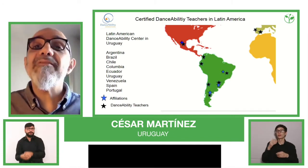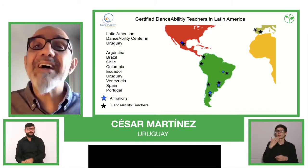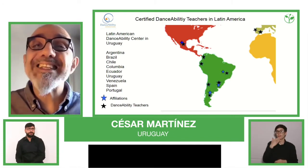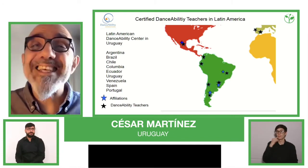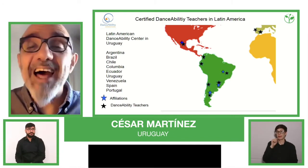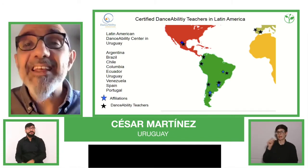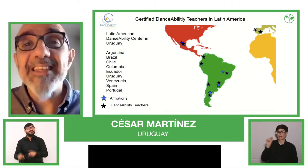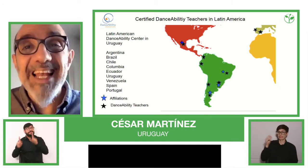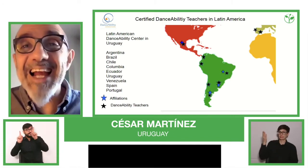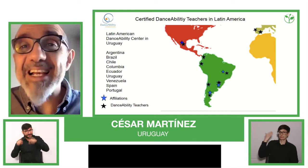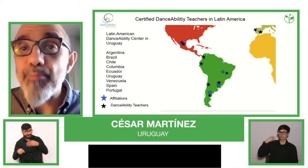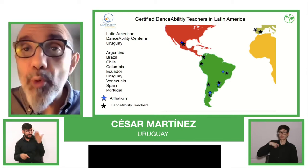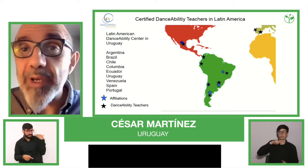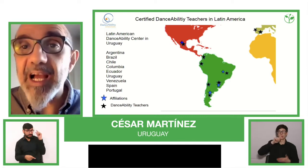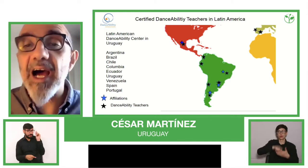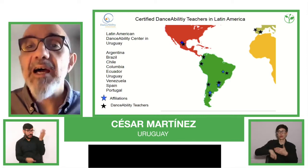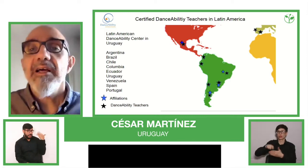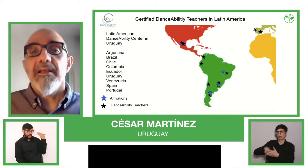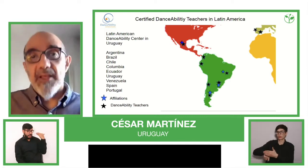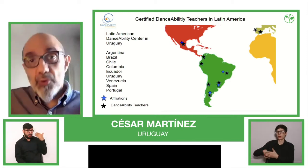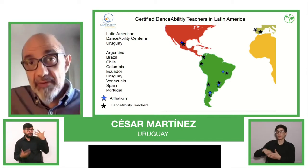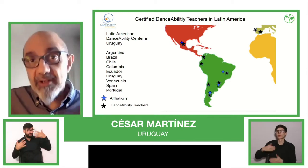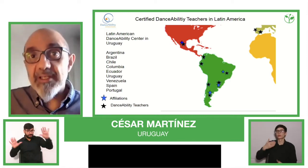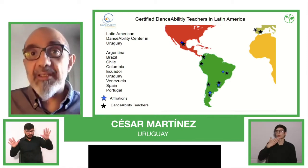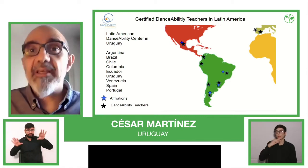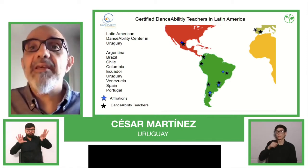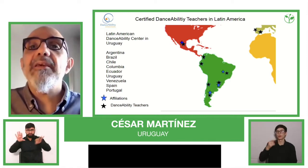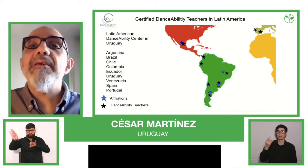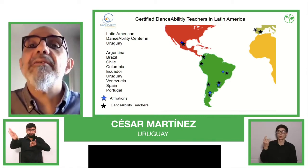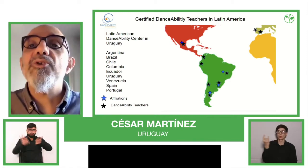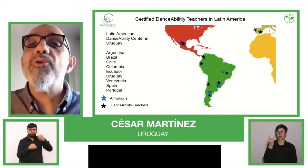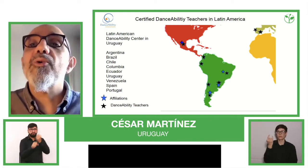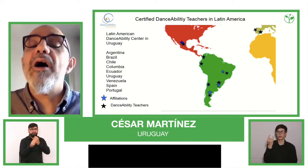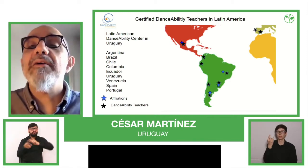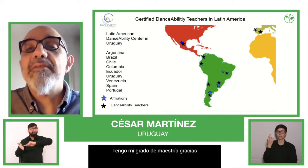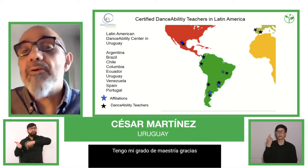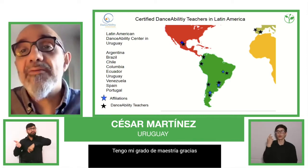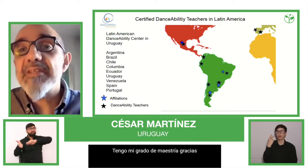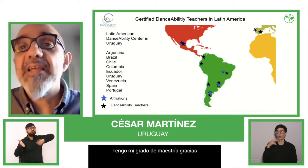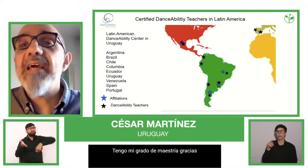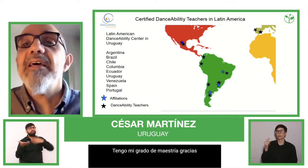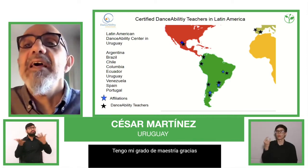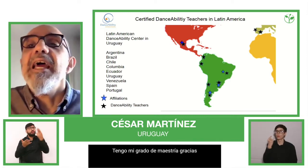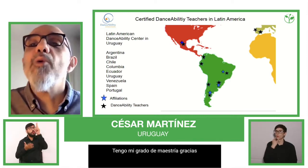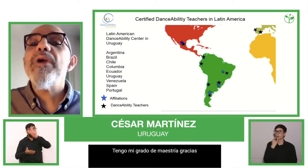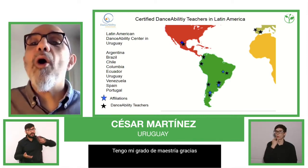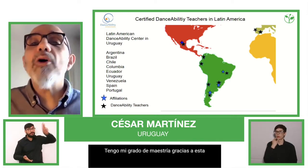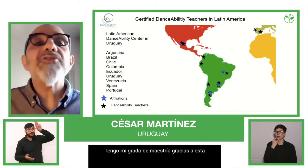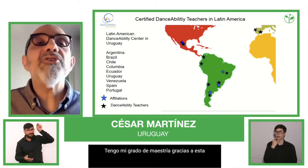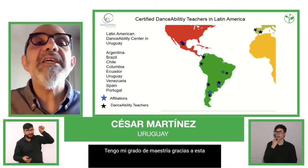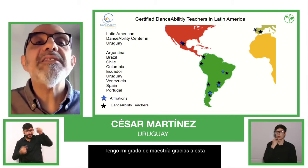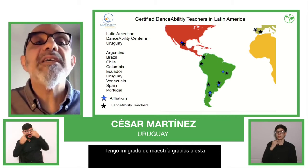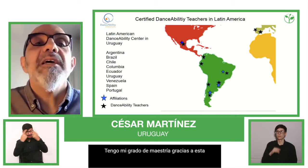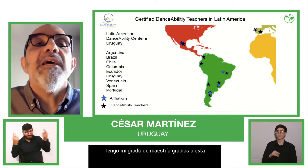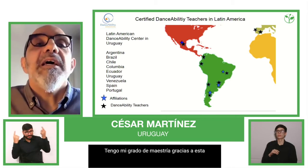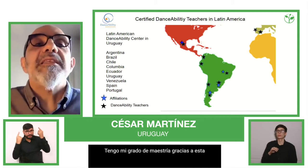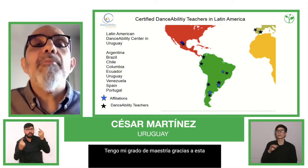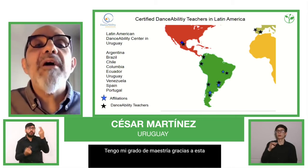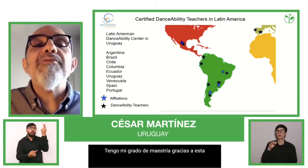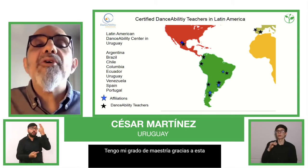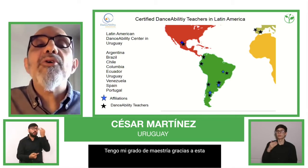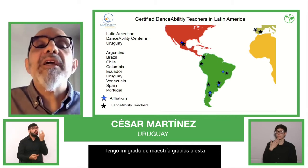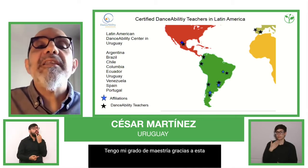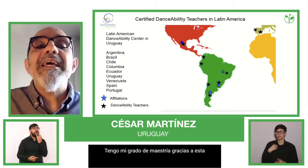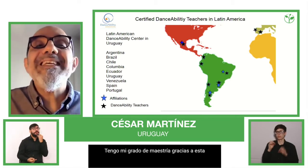hemos contratado con la Universidad de la República en Uruguay y hemos